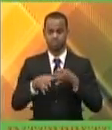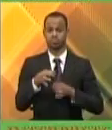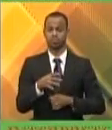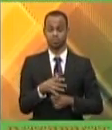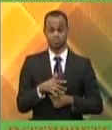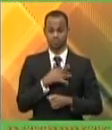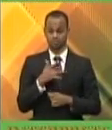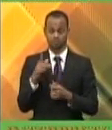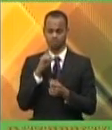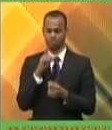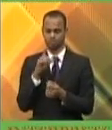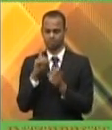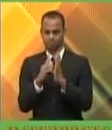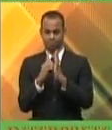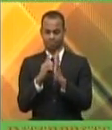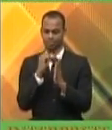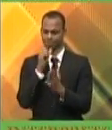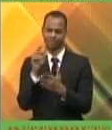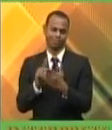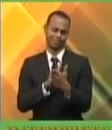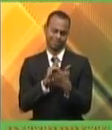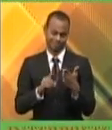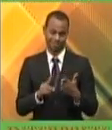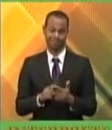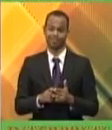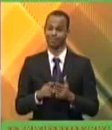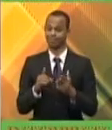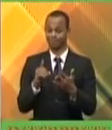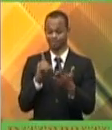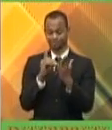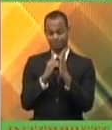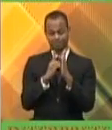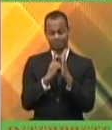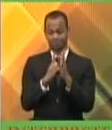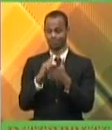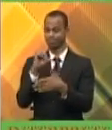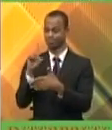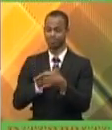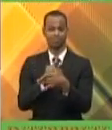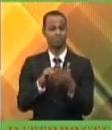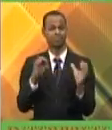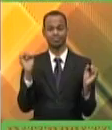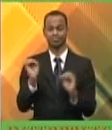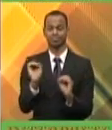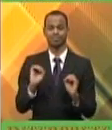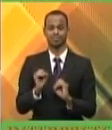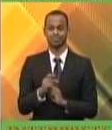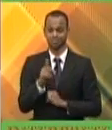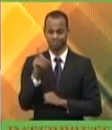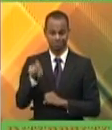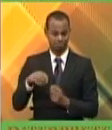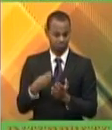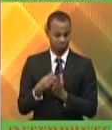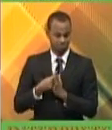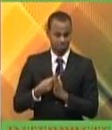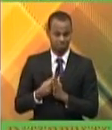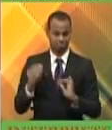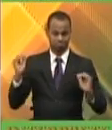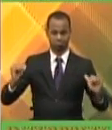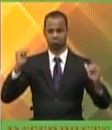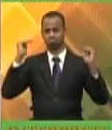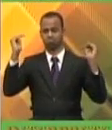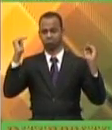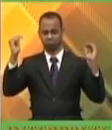discapacidad no discrimina así es la discapacidad no discrimina no tiene que tener dinero es